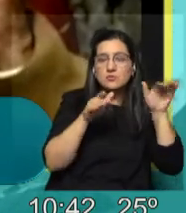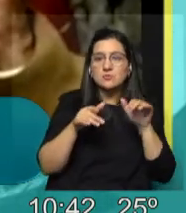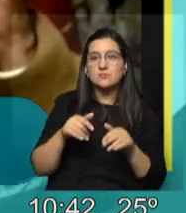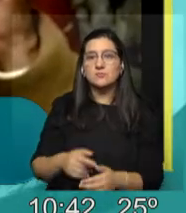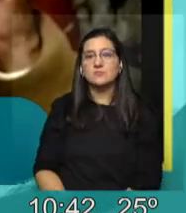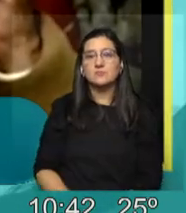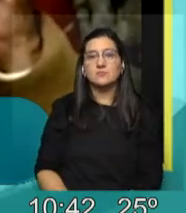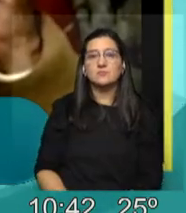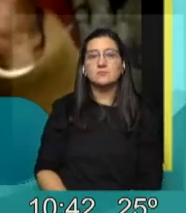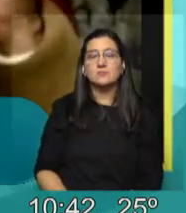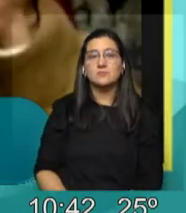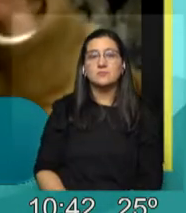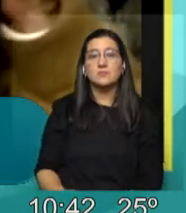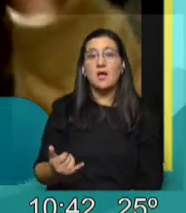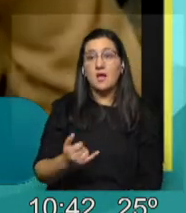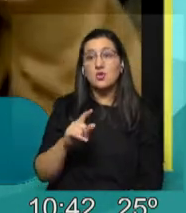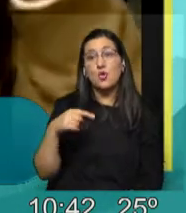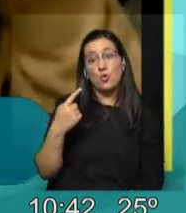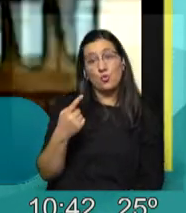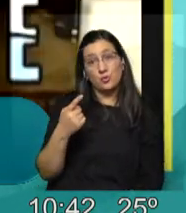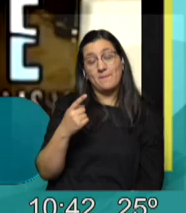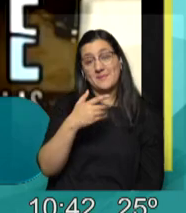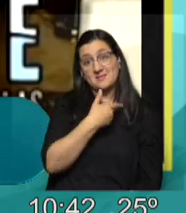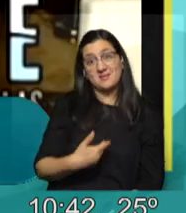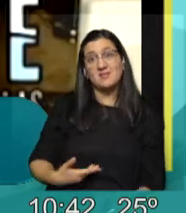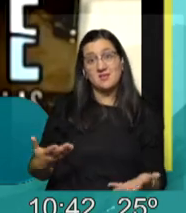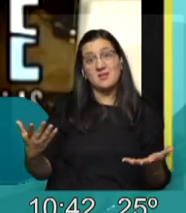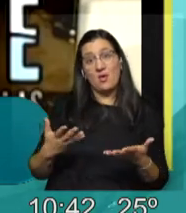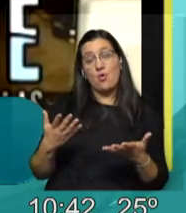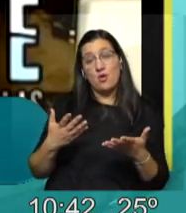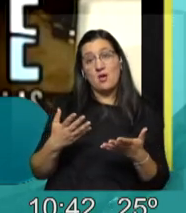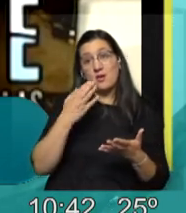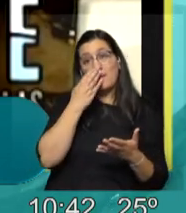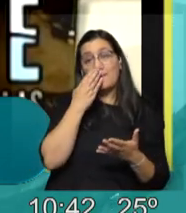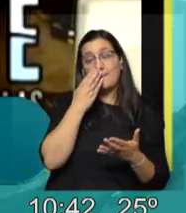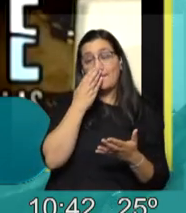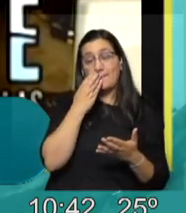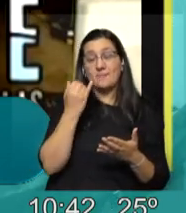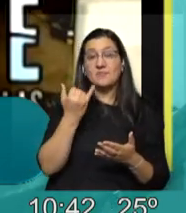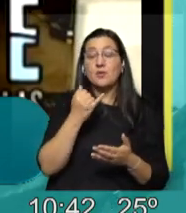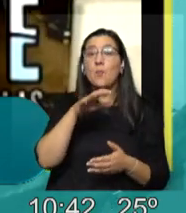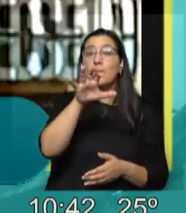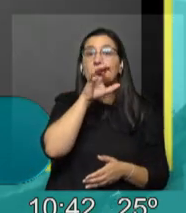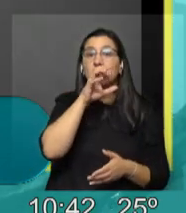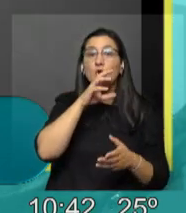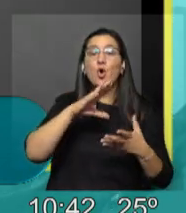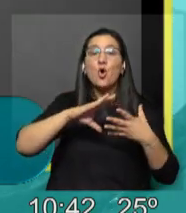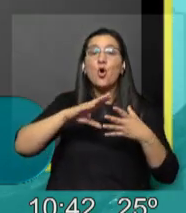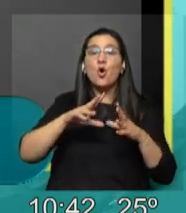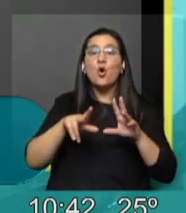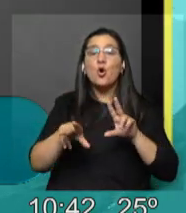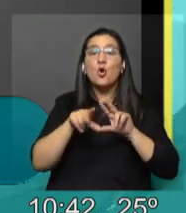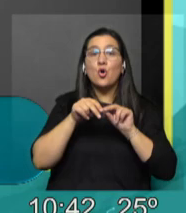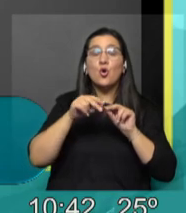a uno que habla con un perro que está muerto y clonado. Sí, claro. No llegó a la serie. Clonado como 3 veces. Como 3 veces, entonces, digo, ¿qué nos vamos a aprender?